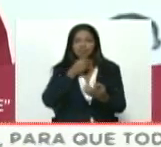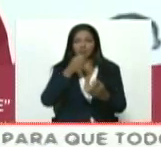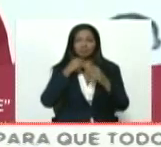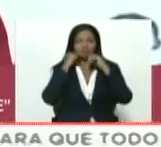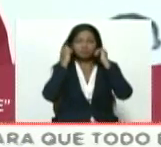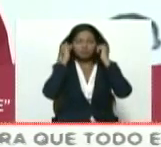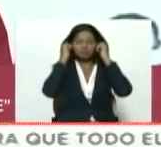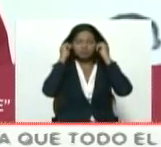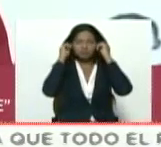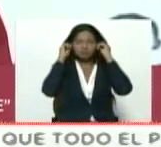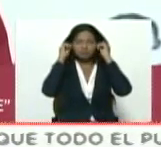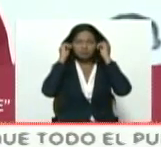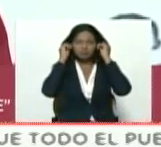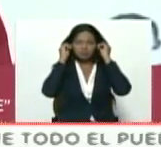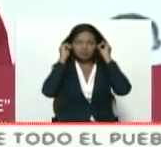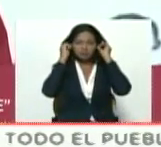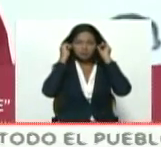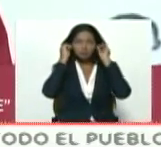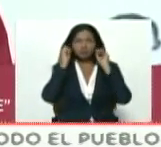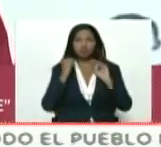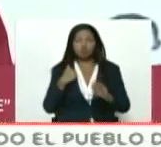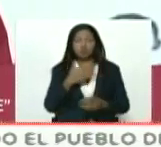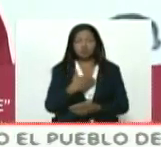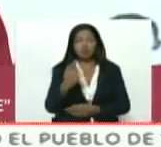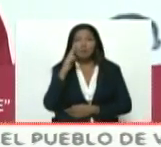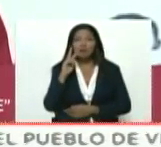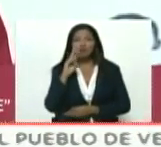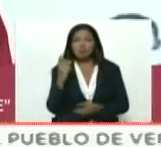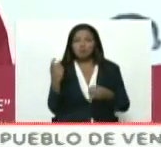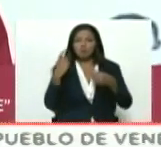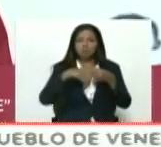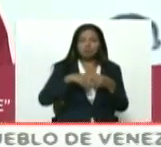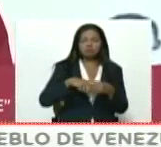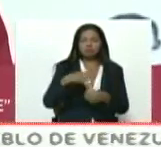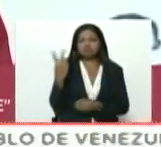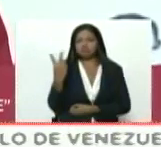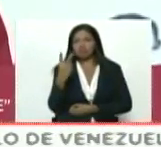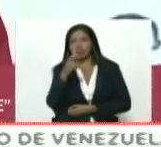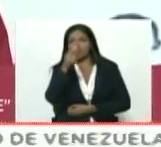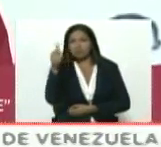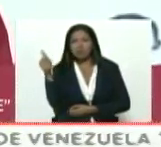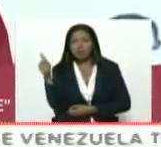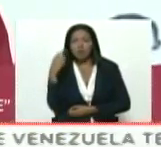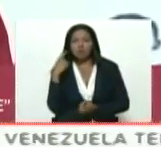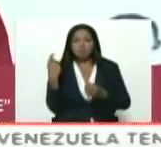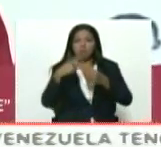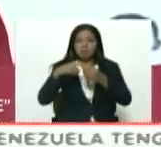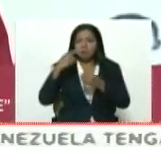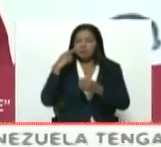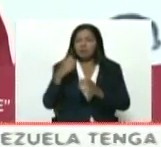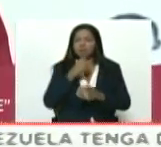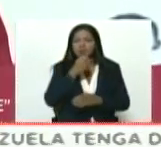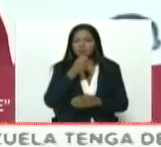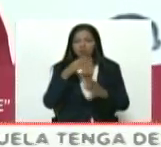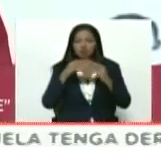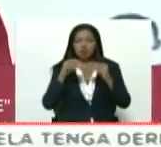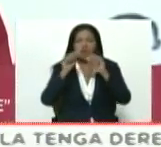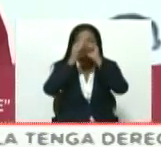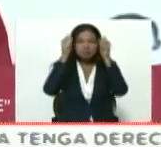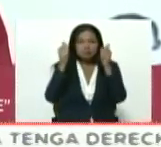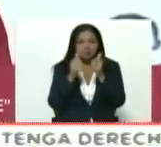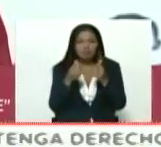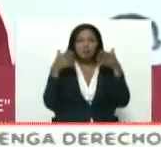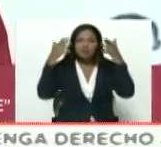yo quisiera ver cómo se integra Héctor, Nicolás, Ernesto, todo el sistema de